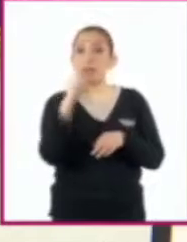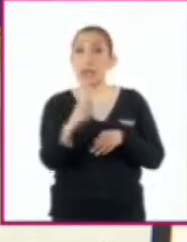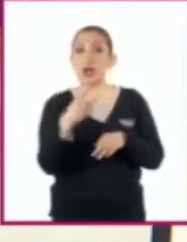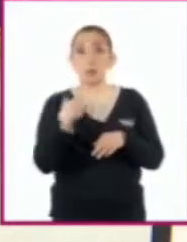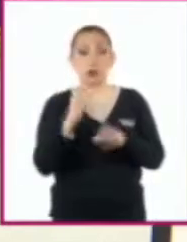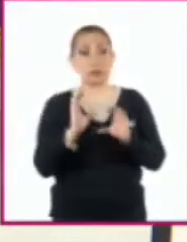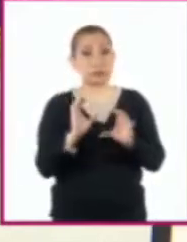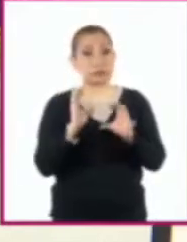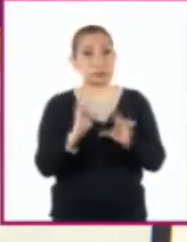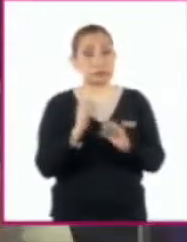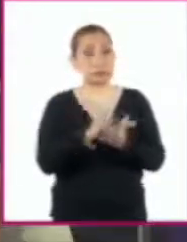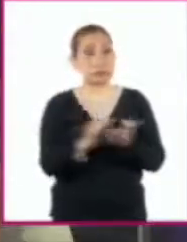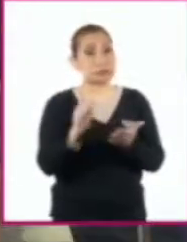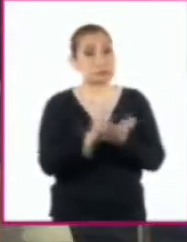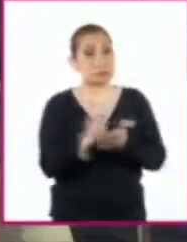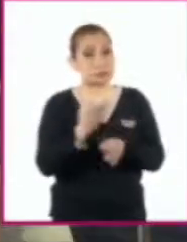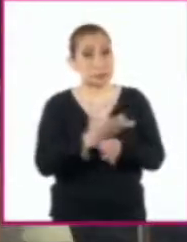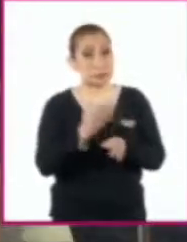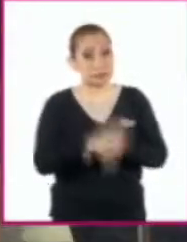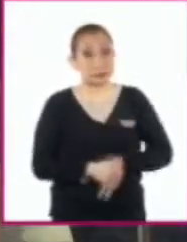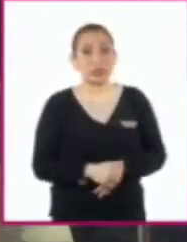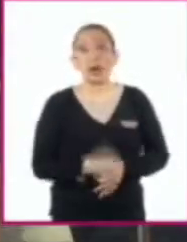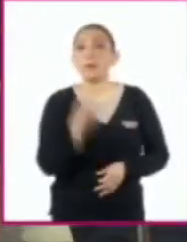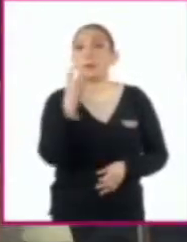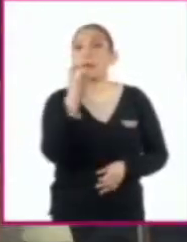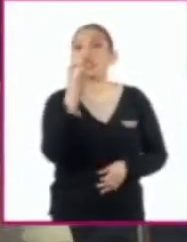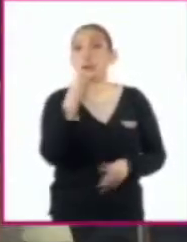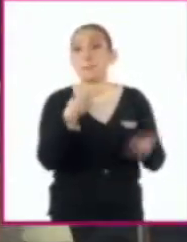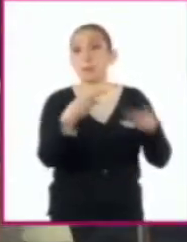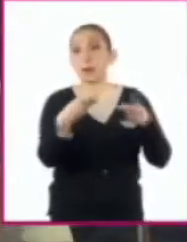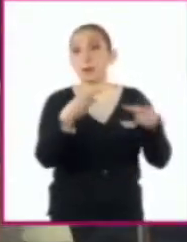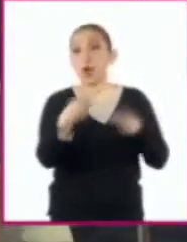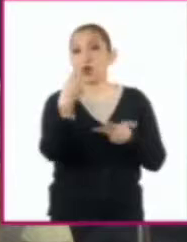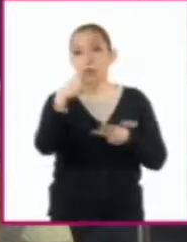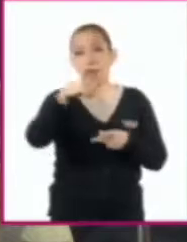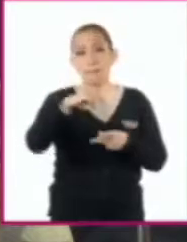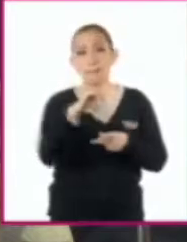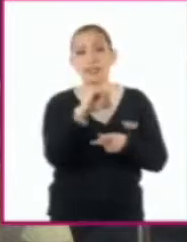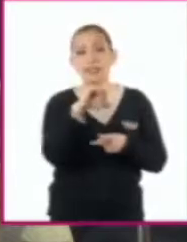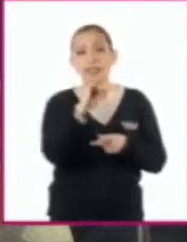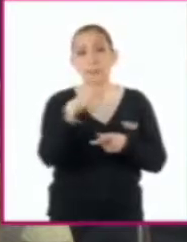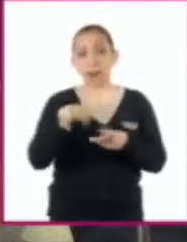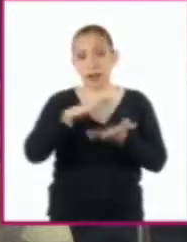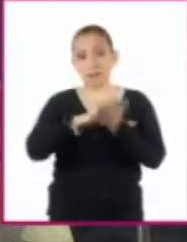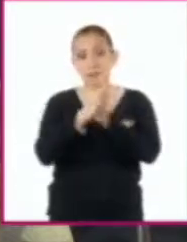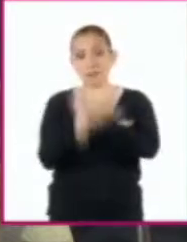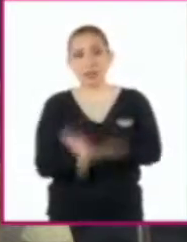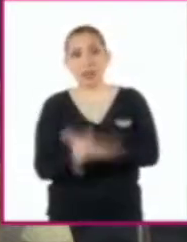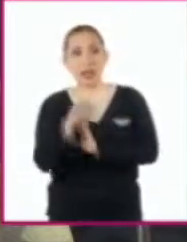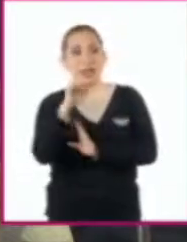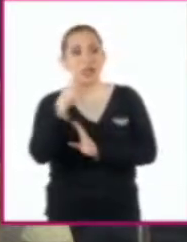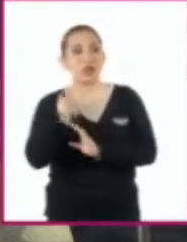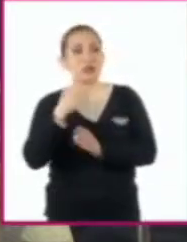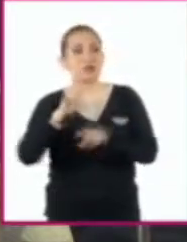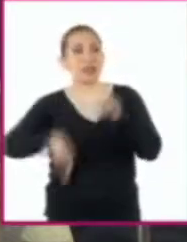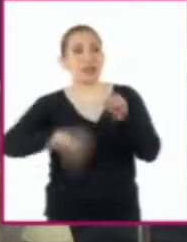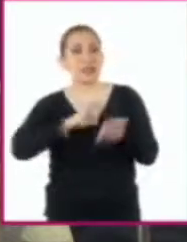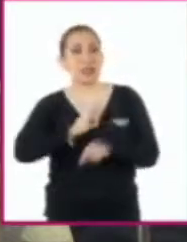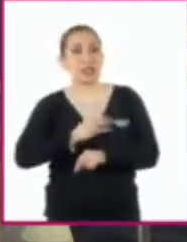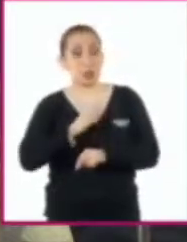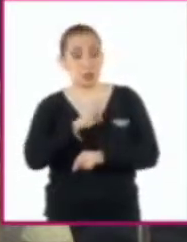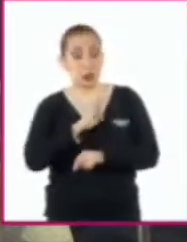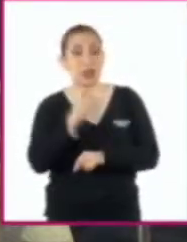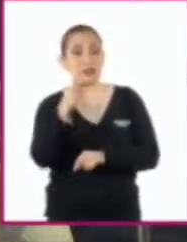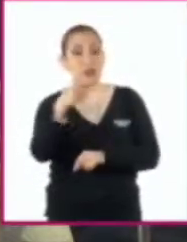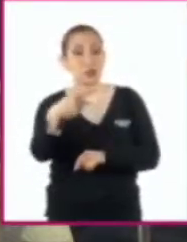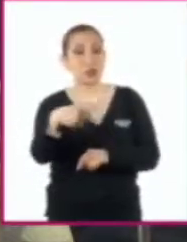medidas sanitarias pertinentes. Para ello, elaboraremos una mezcla para obtener el líquido desinfectante, que pueden